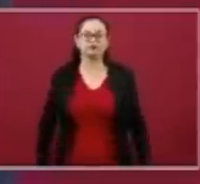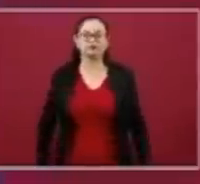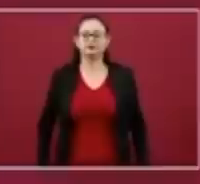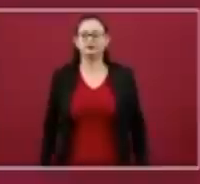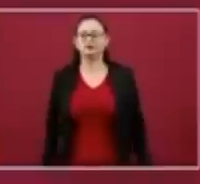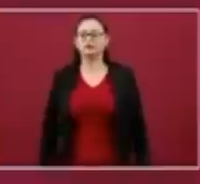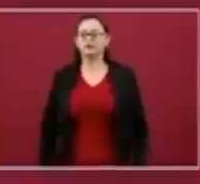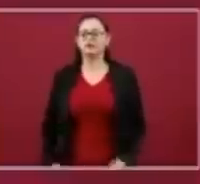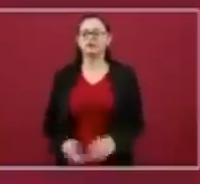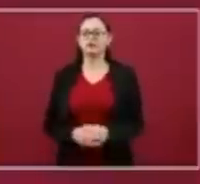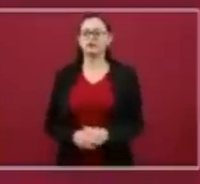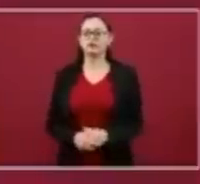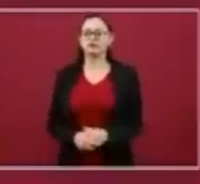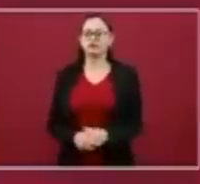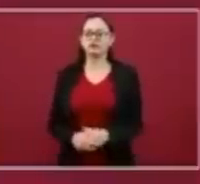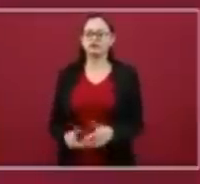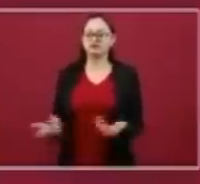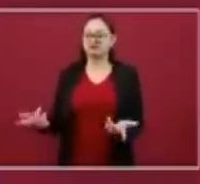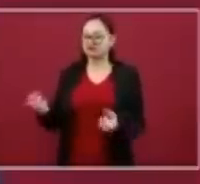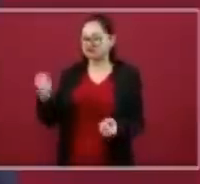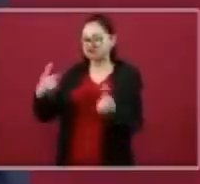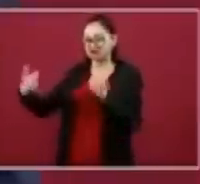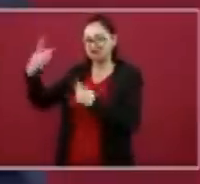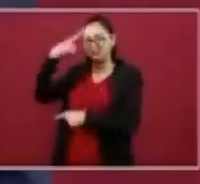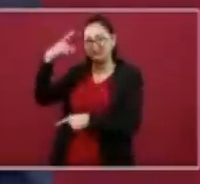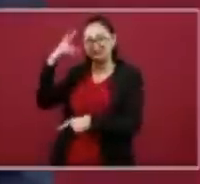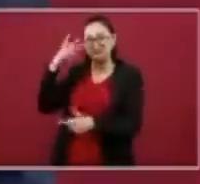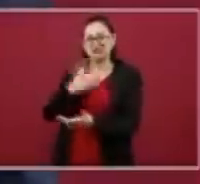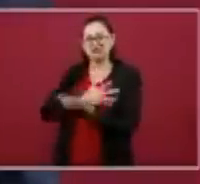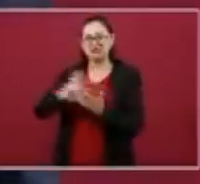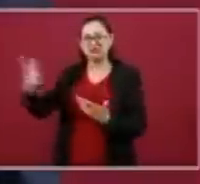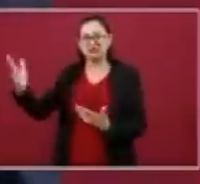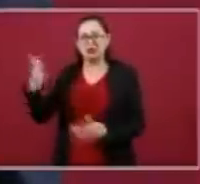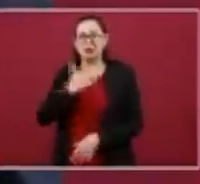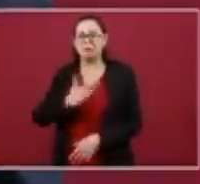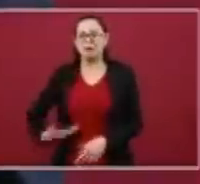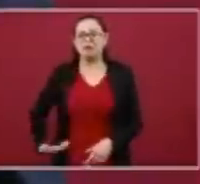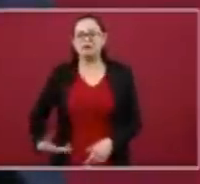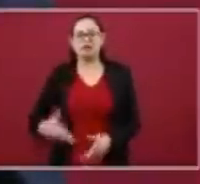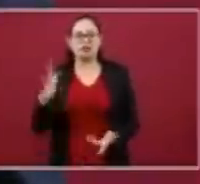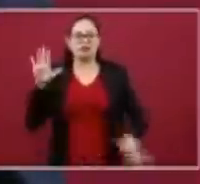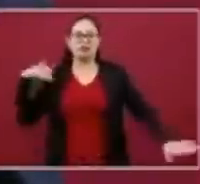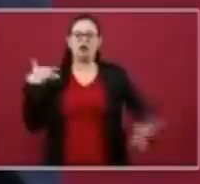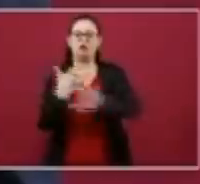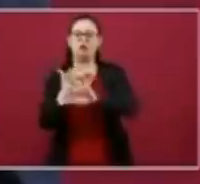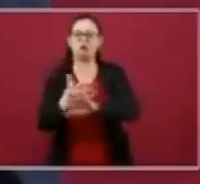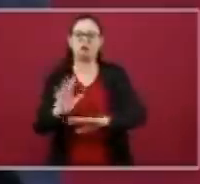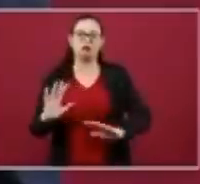Y exagerados, al presidente de la República.